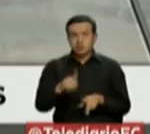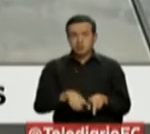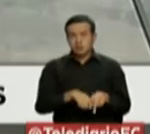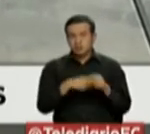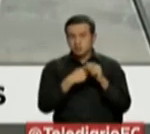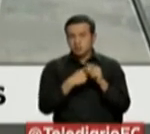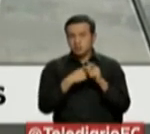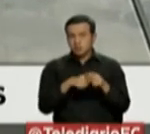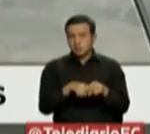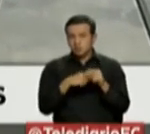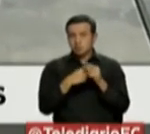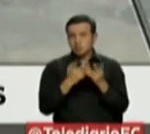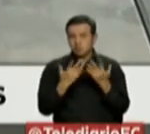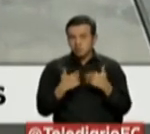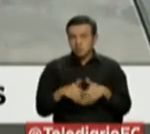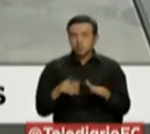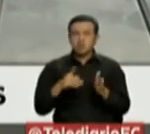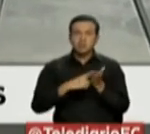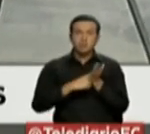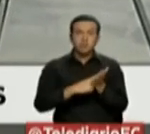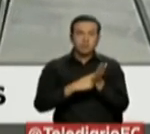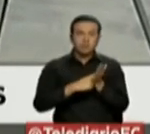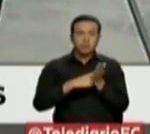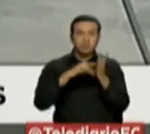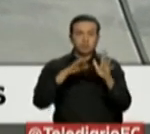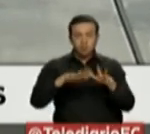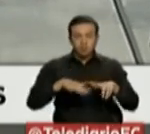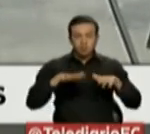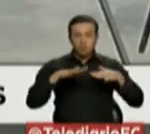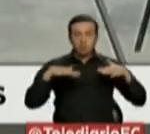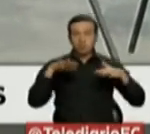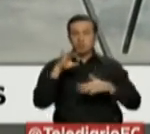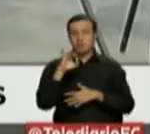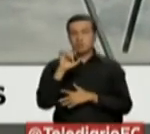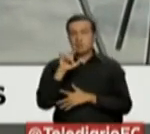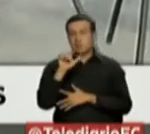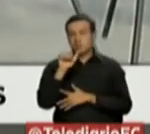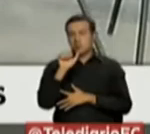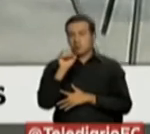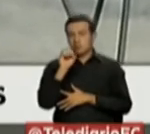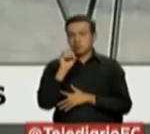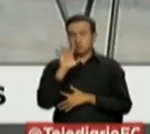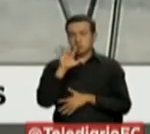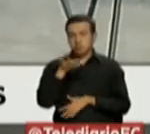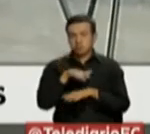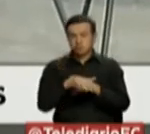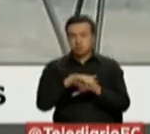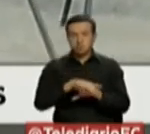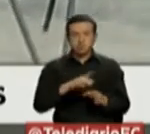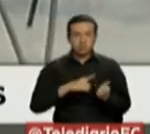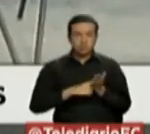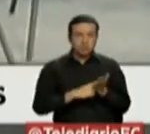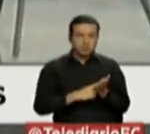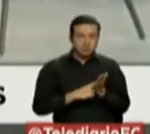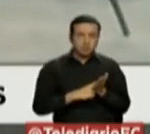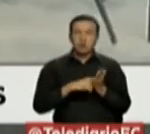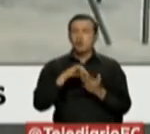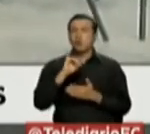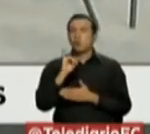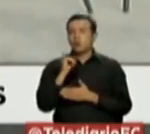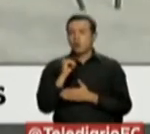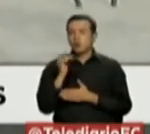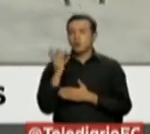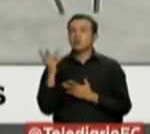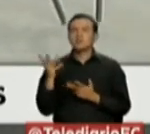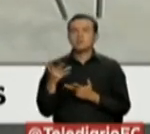comenzar a realizar unos foros que van a ser en la Flaxon a las 5 de la tarde. El día jueves